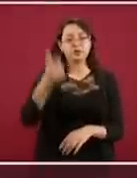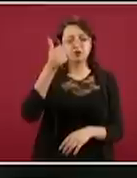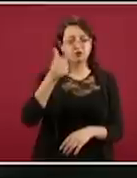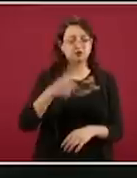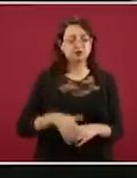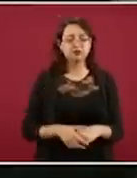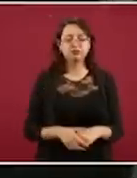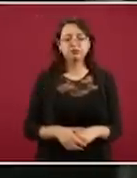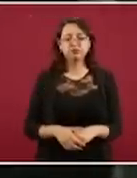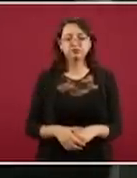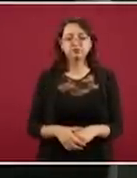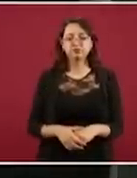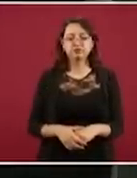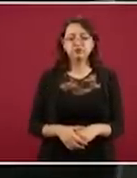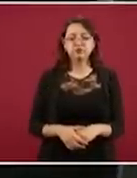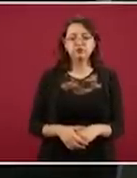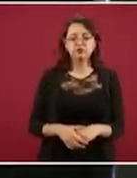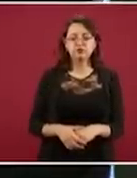Y eso va